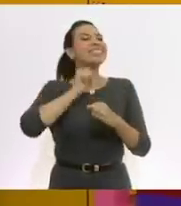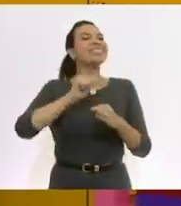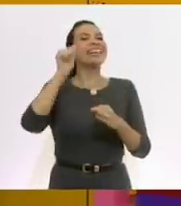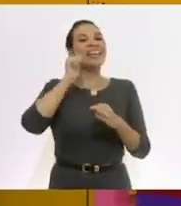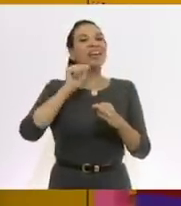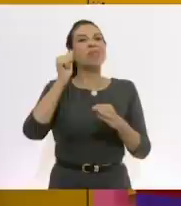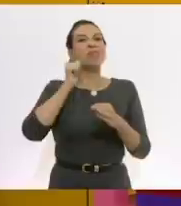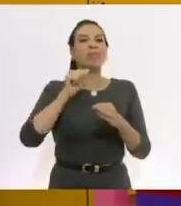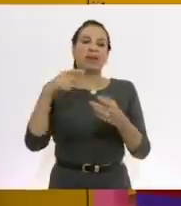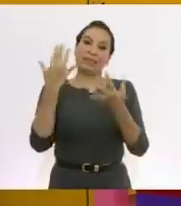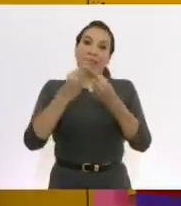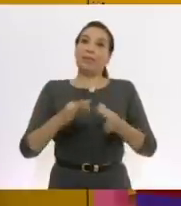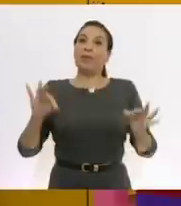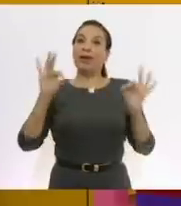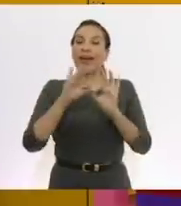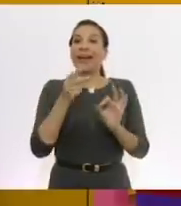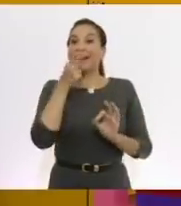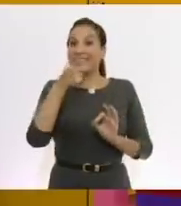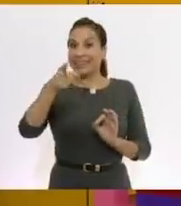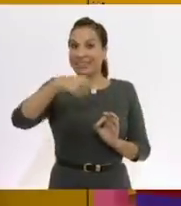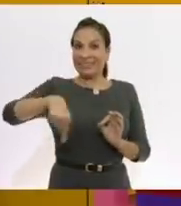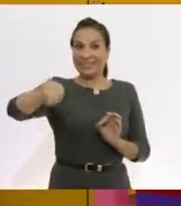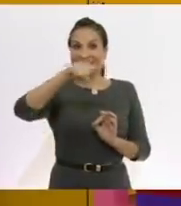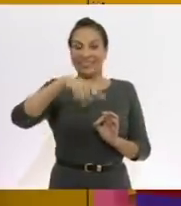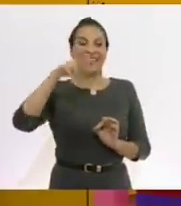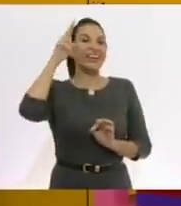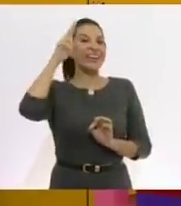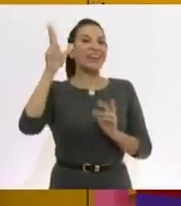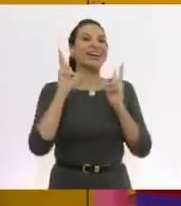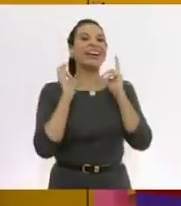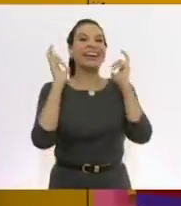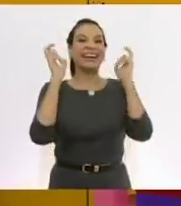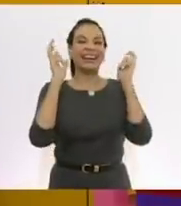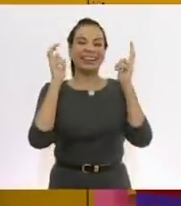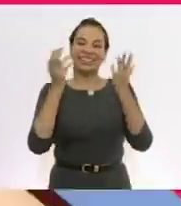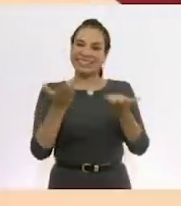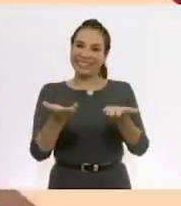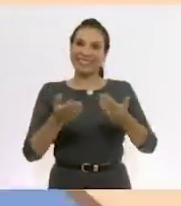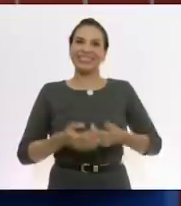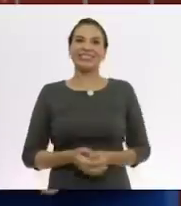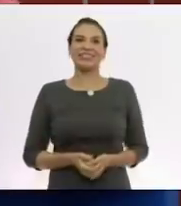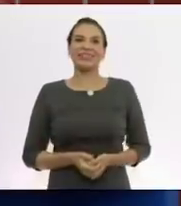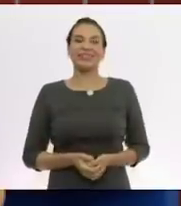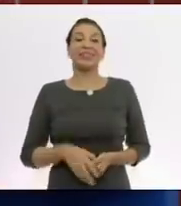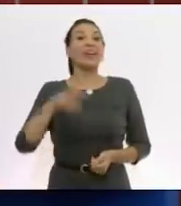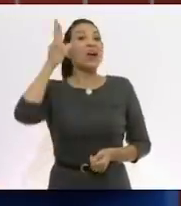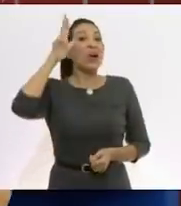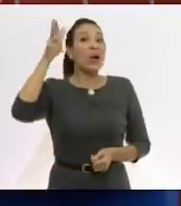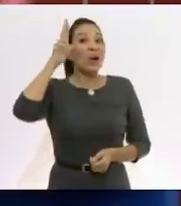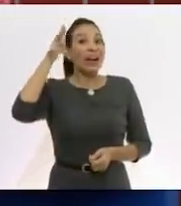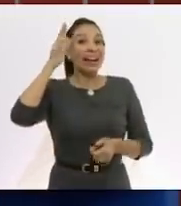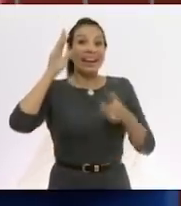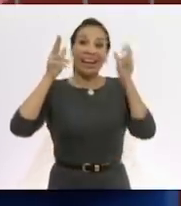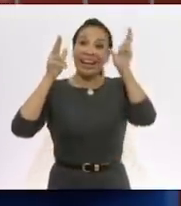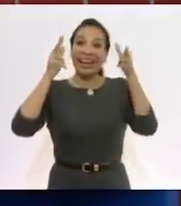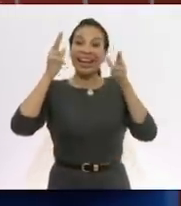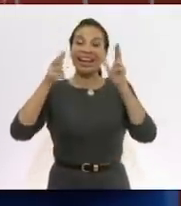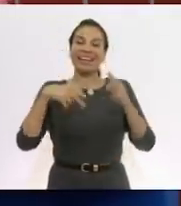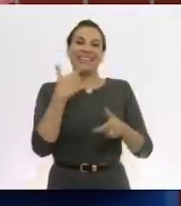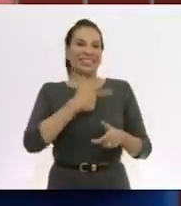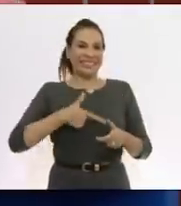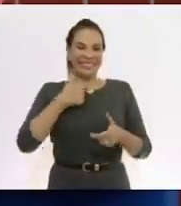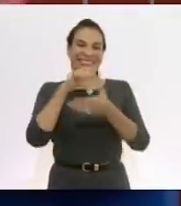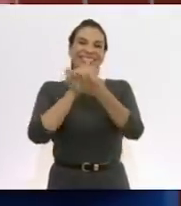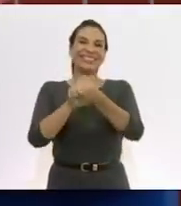siempre, tiene algo muy importante que decirnos. ¡Hola, Ajolisto! ¡Adelante! ¡Hola! ¡Qué